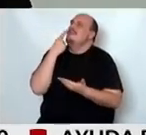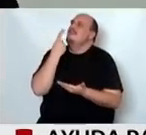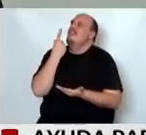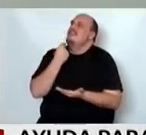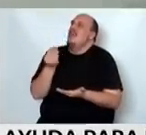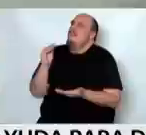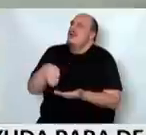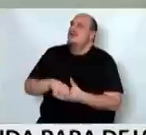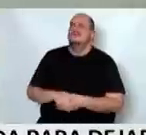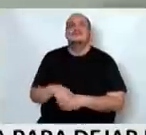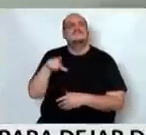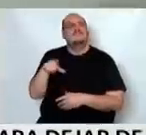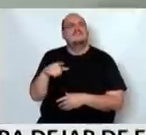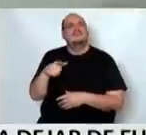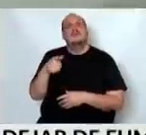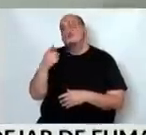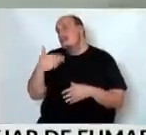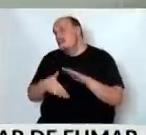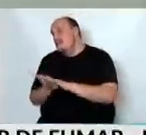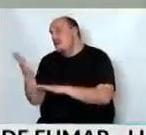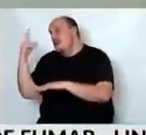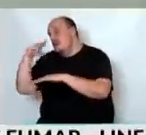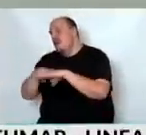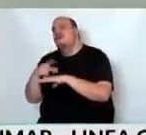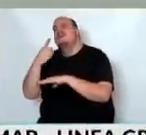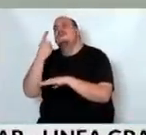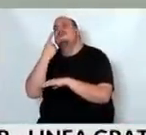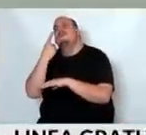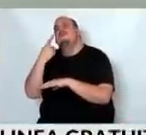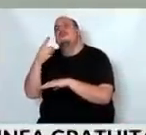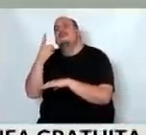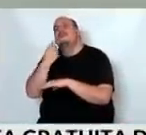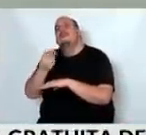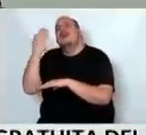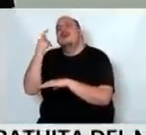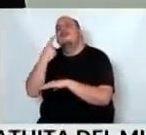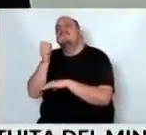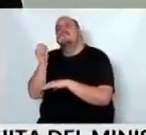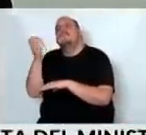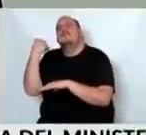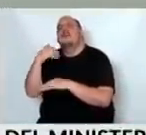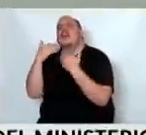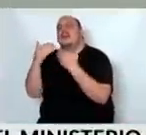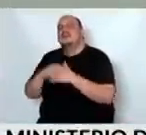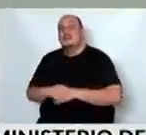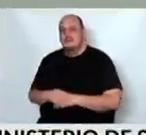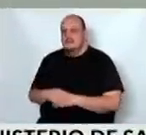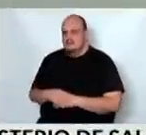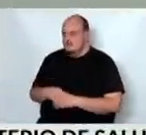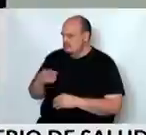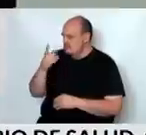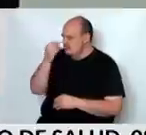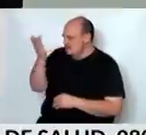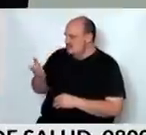dormirse, gracias Dios por el día que viví. Y a veces agradece cada minuto de su vida. Si un hombre que perdió a su hijo agradece y vive la vida,